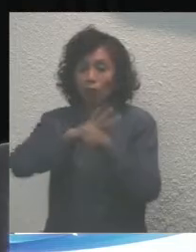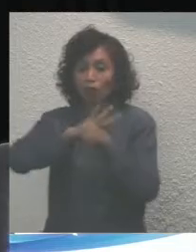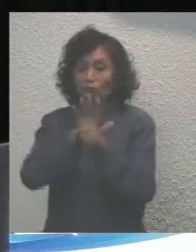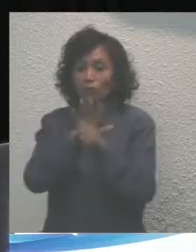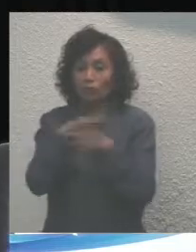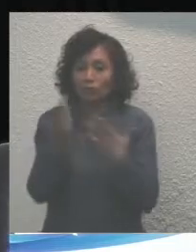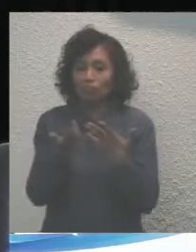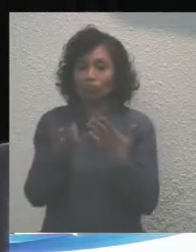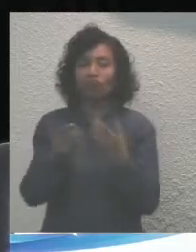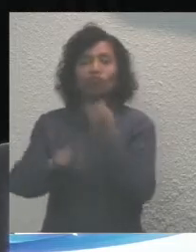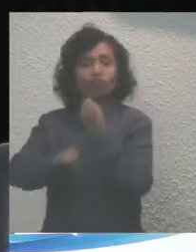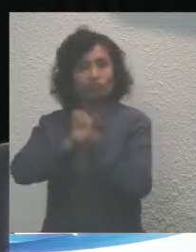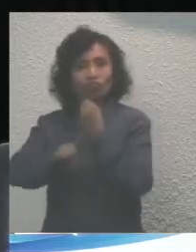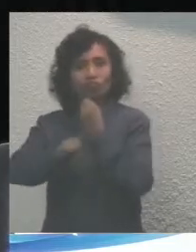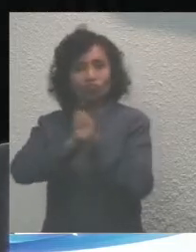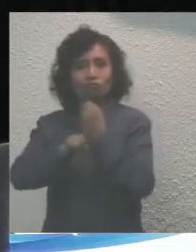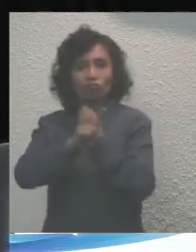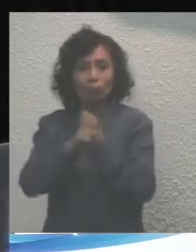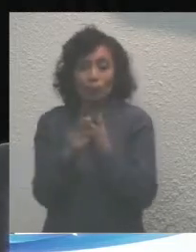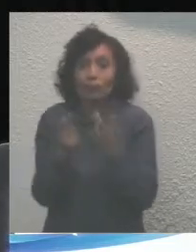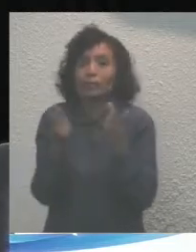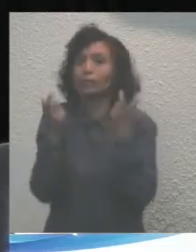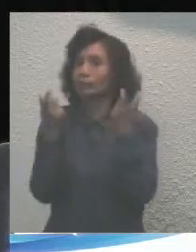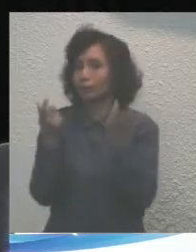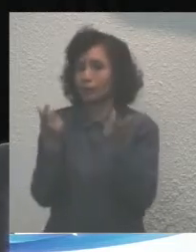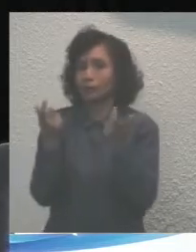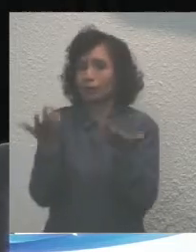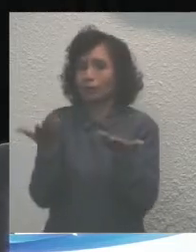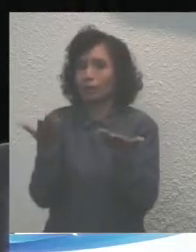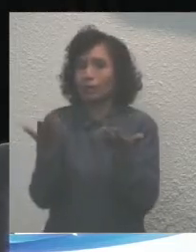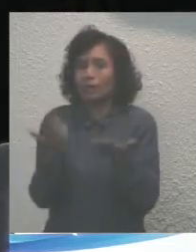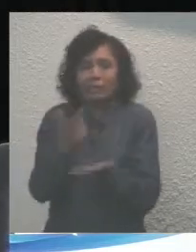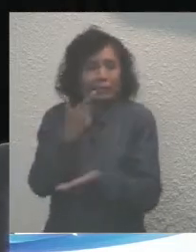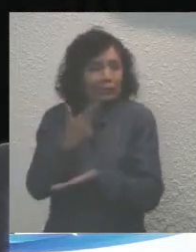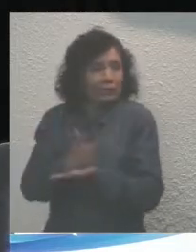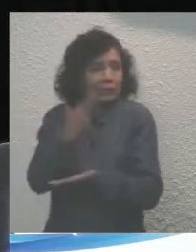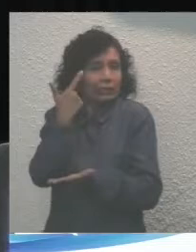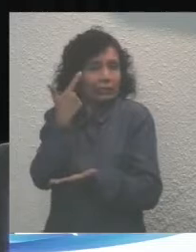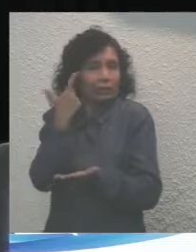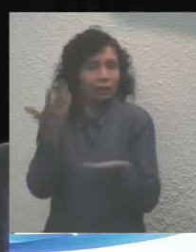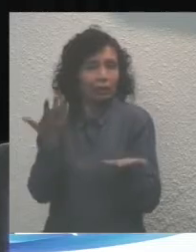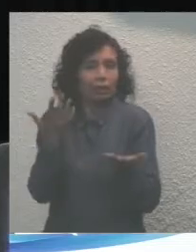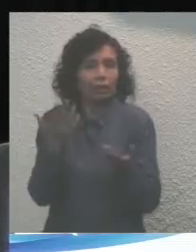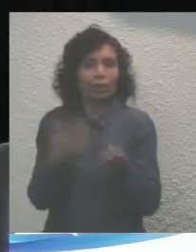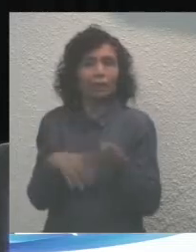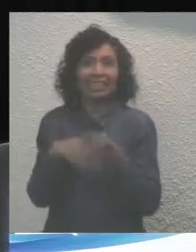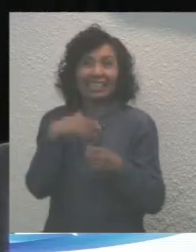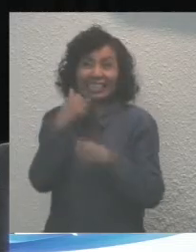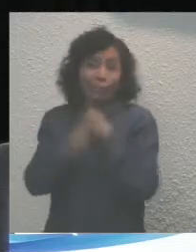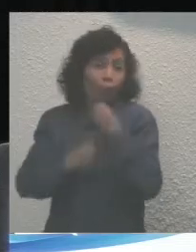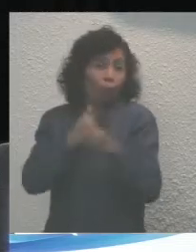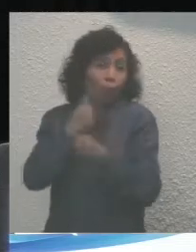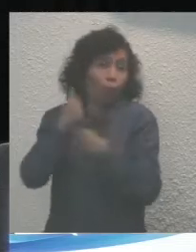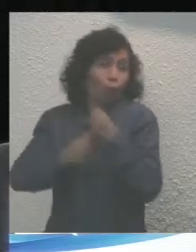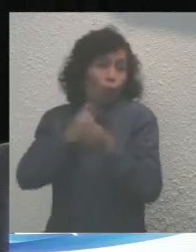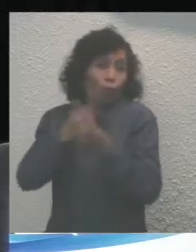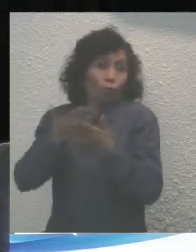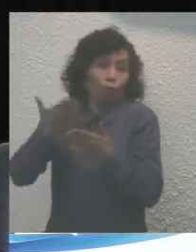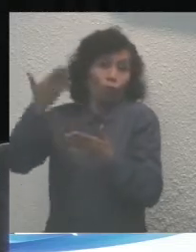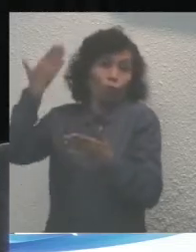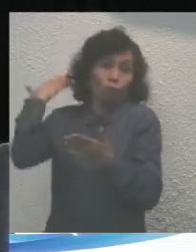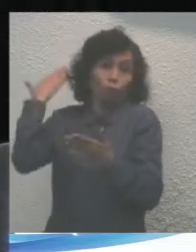crisis sanitaria y económica, más graves del último siglo, que removieron